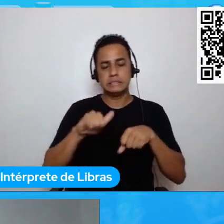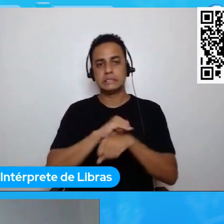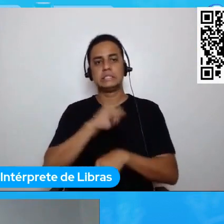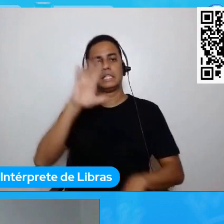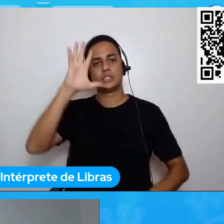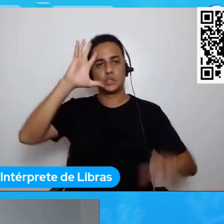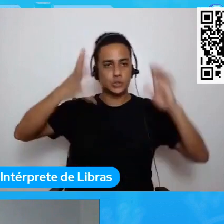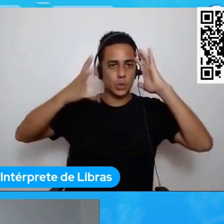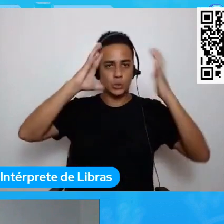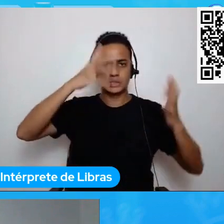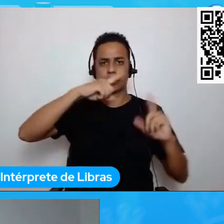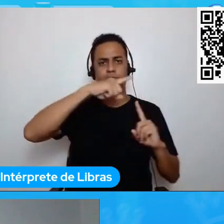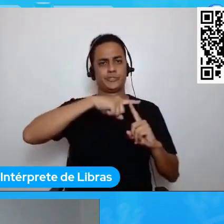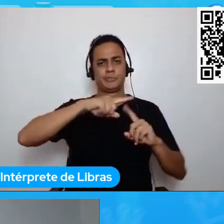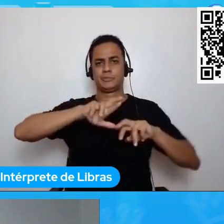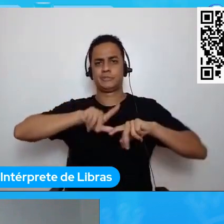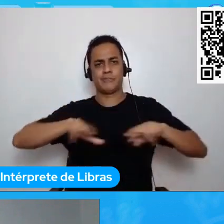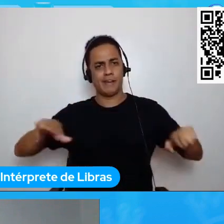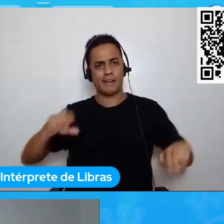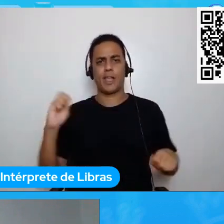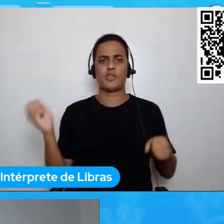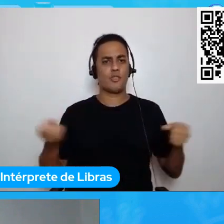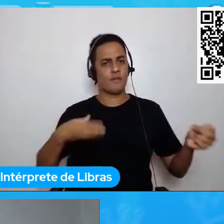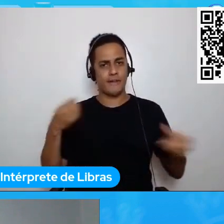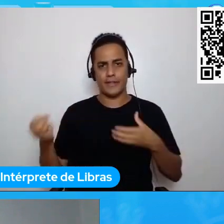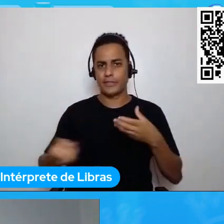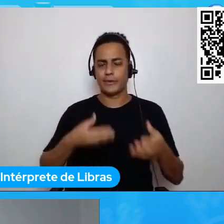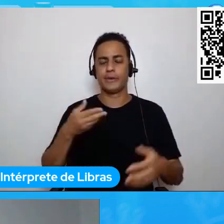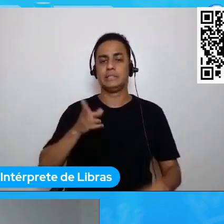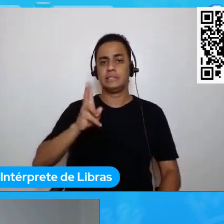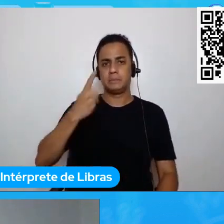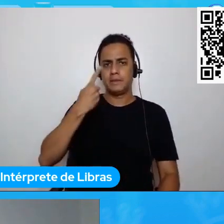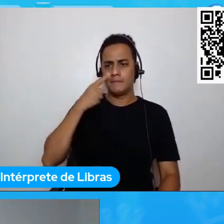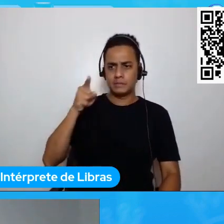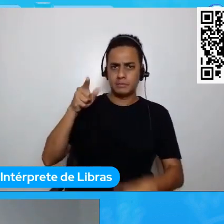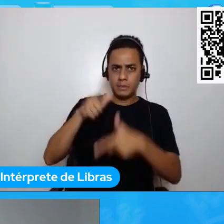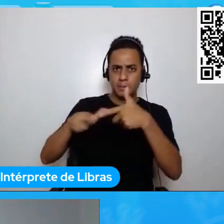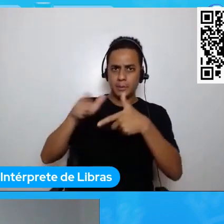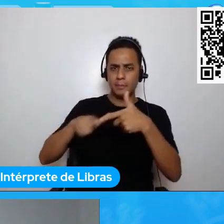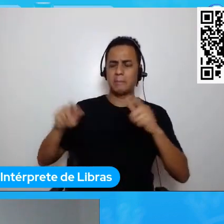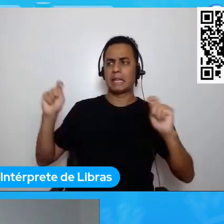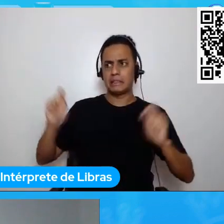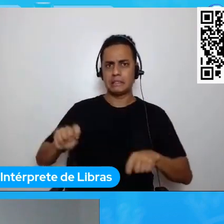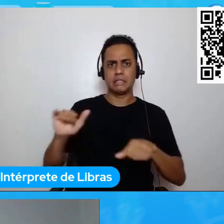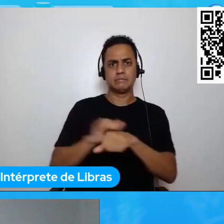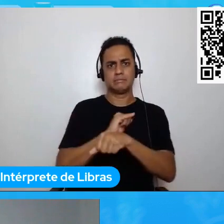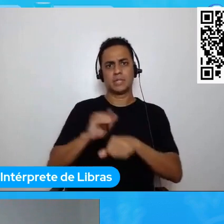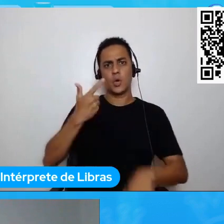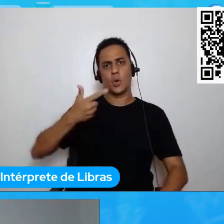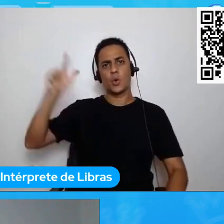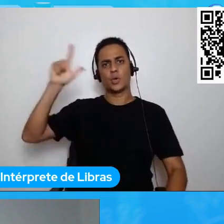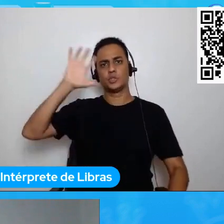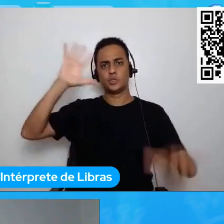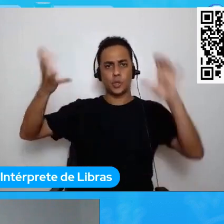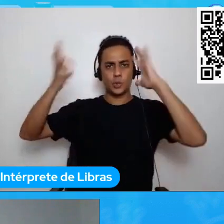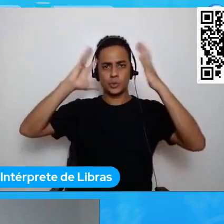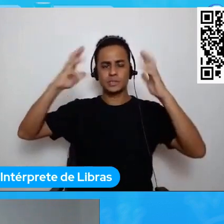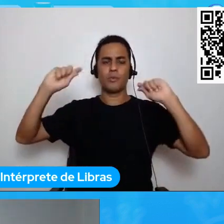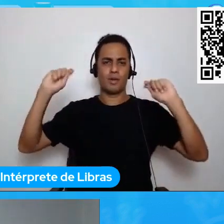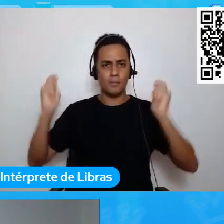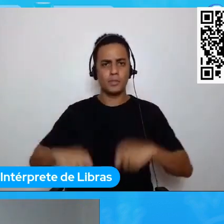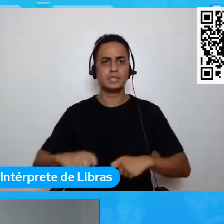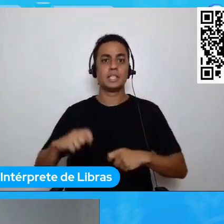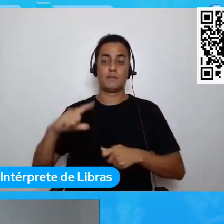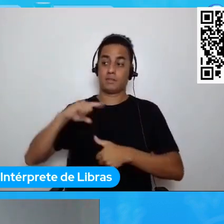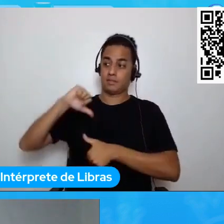de todo tipo, innovador, descubriendo que cada problema siempre tiene más de una solución, un profesional en